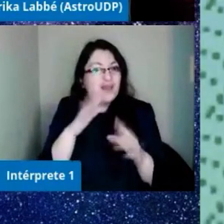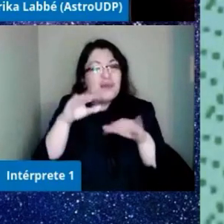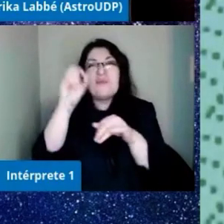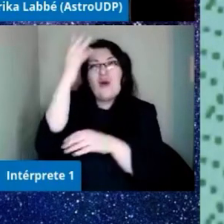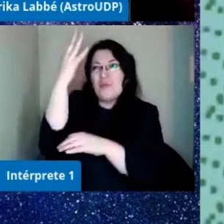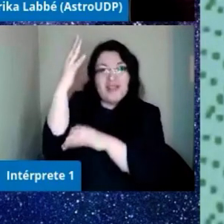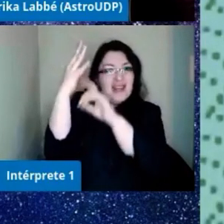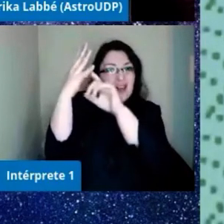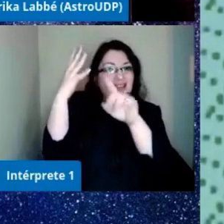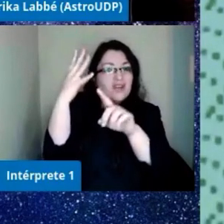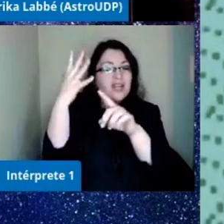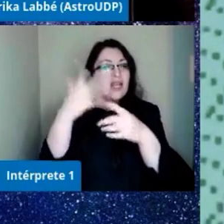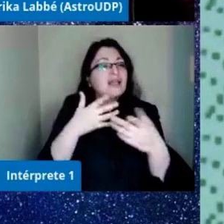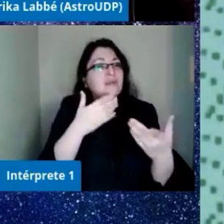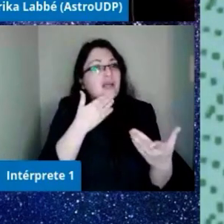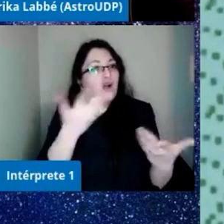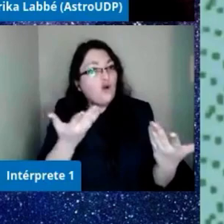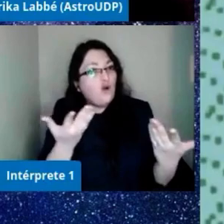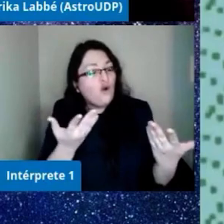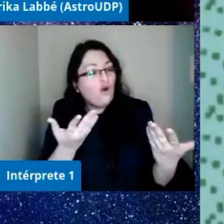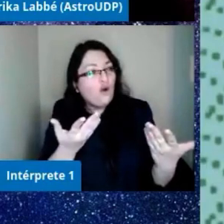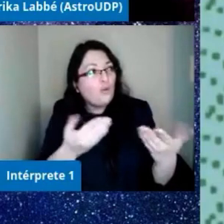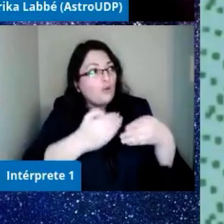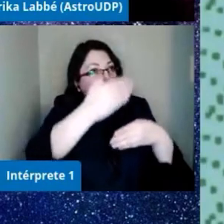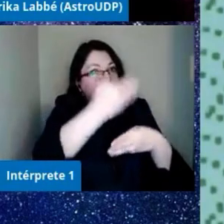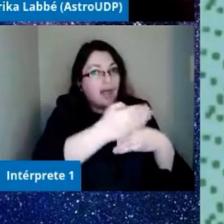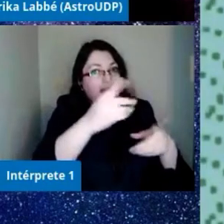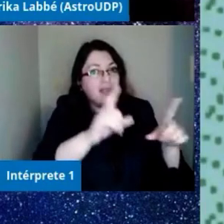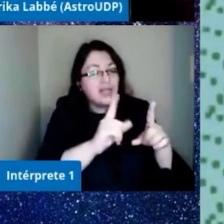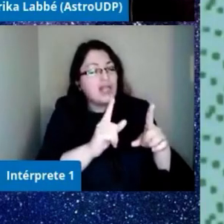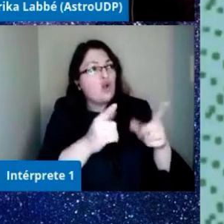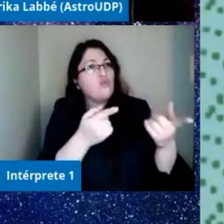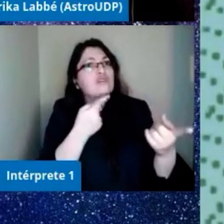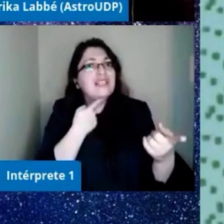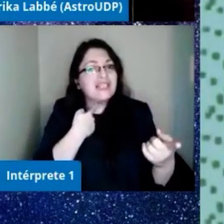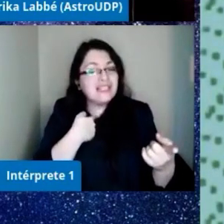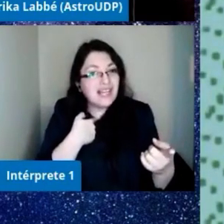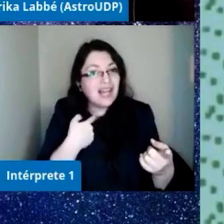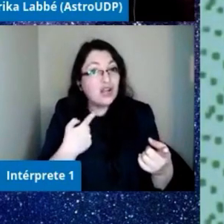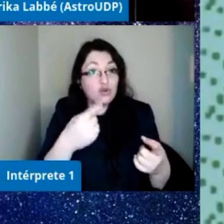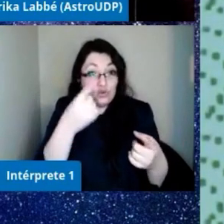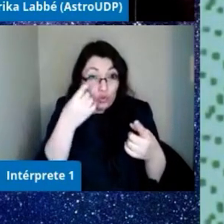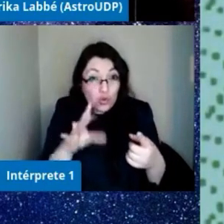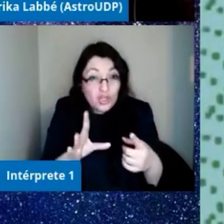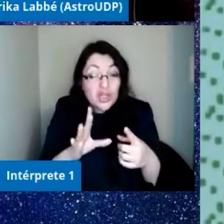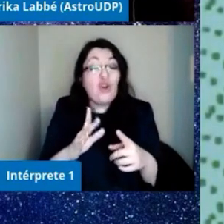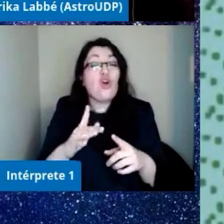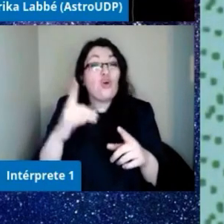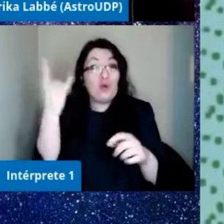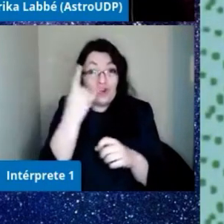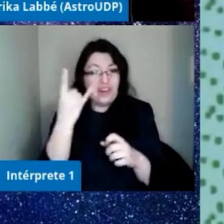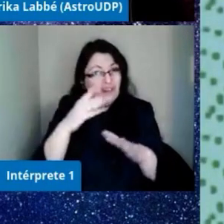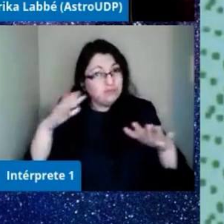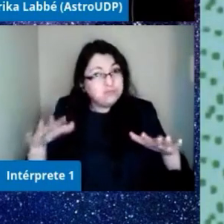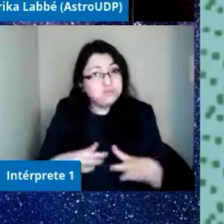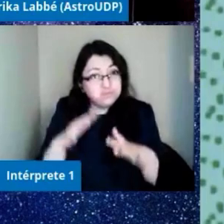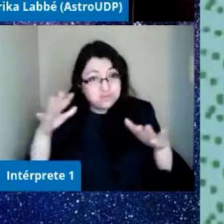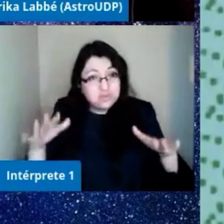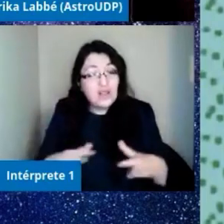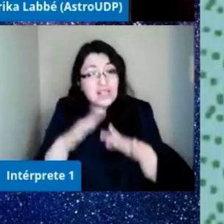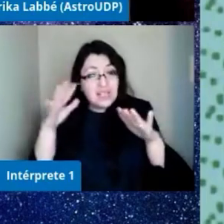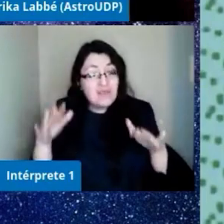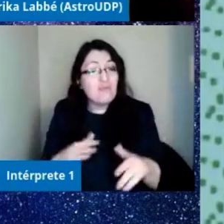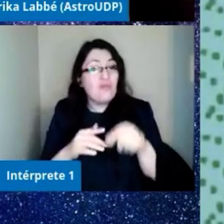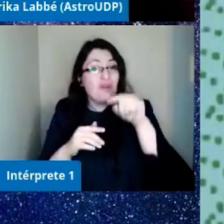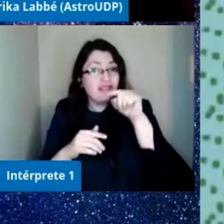actividades en los medios. No ha sido solo, yo sé que ha sido realmente el esfuerzo de las universidades que han estado impulsando